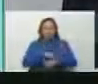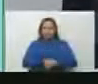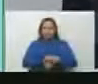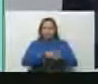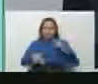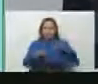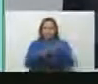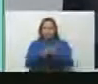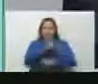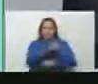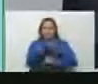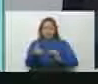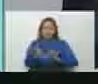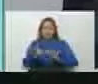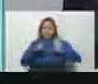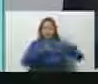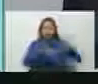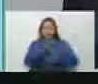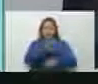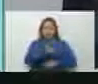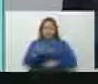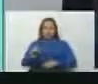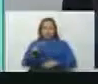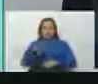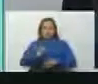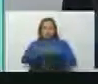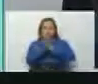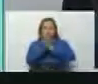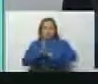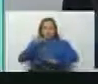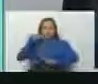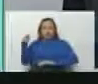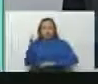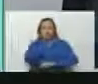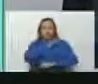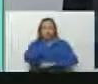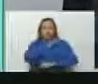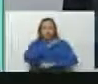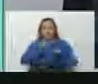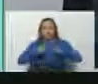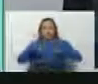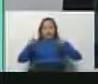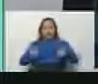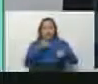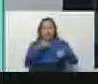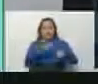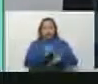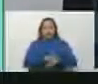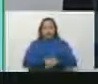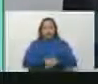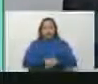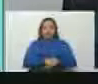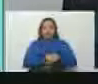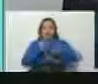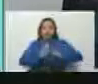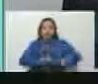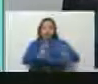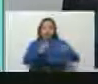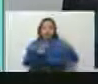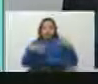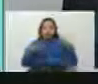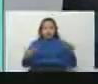hasta 1830, que aquí se da la disolución gran colombiana, ¿verdad? Pero también se da la posibilidad